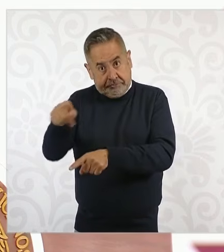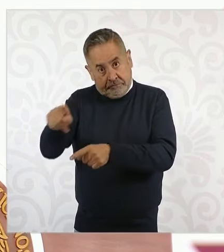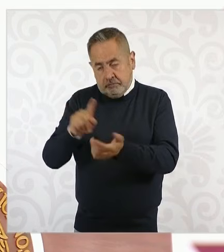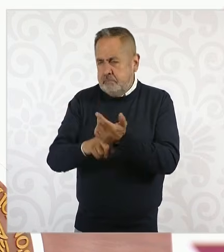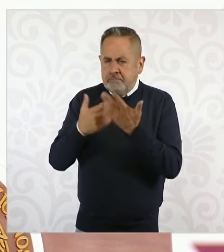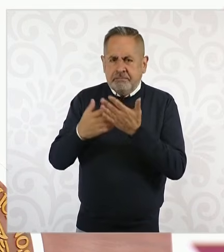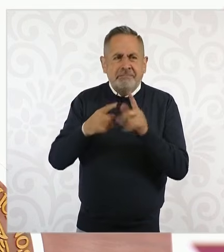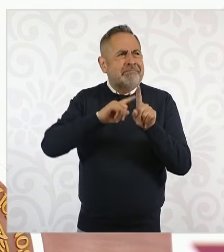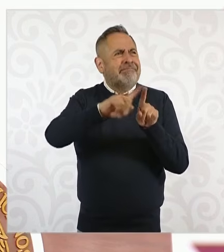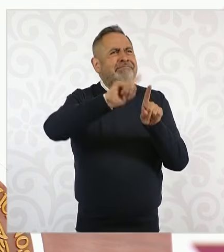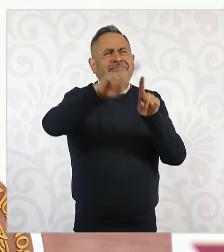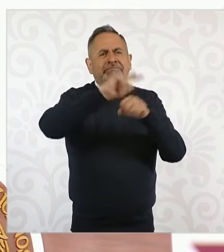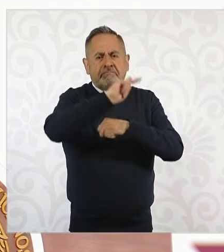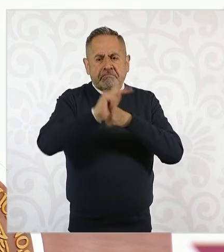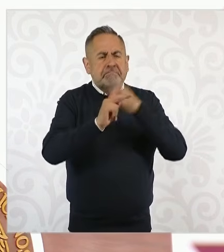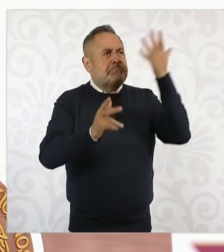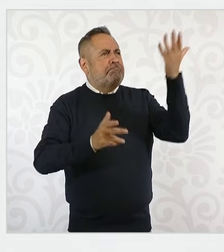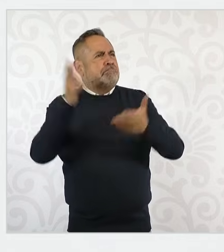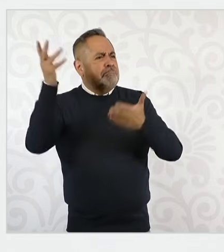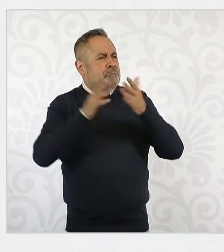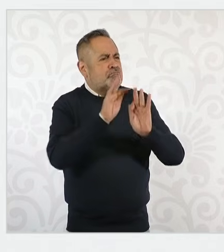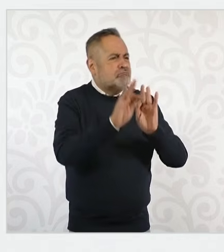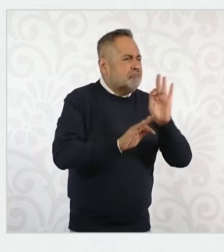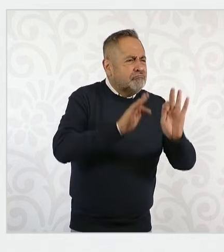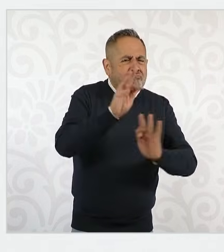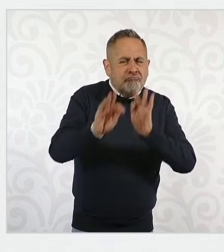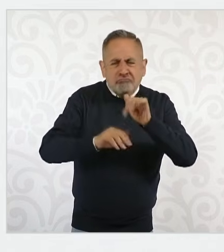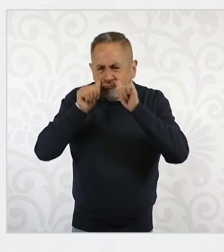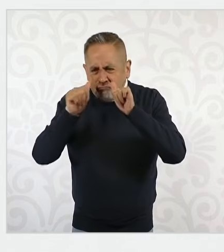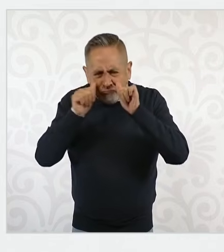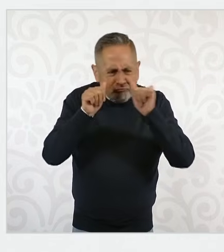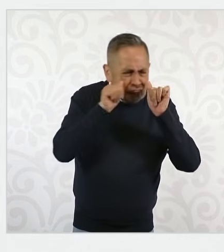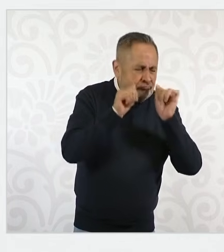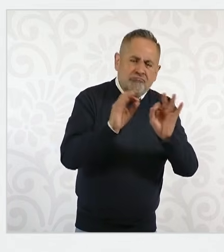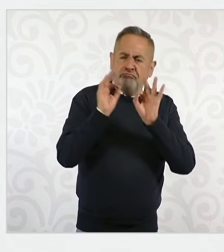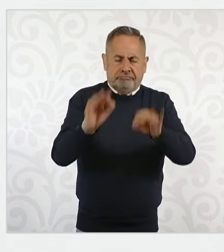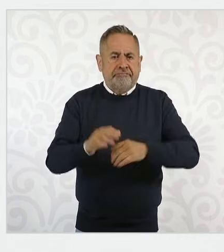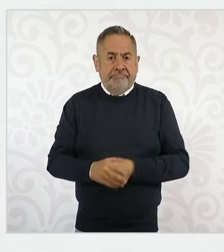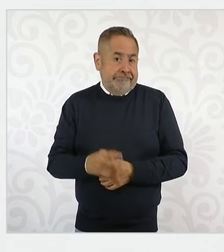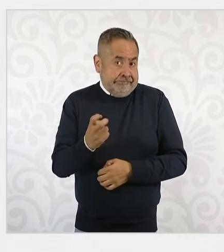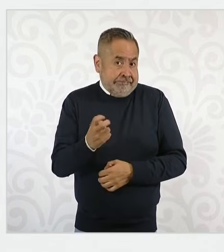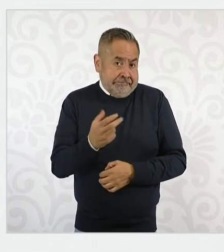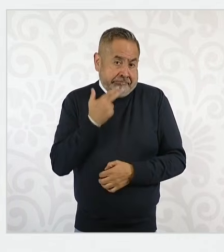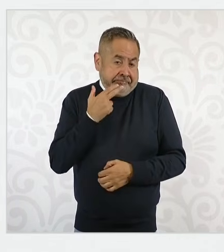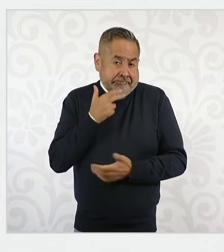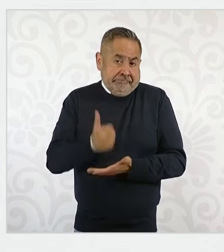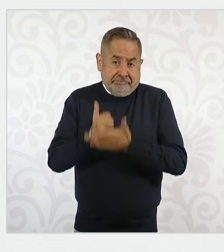afición que vino a visitarnos. Y esto que nos ayude hacia adelante. Por eso siempre vamos